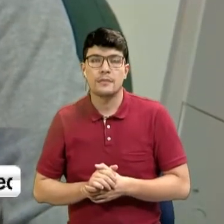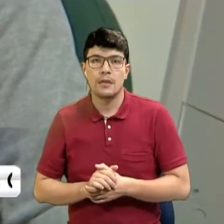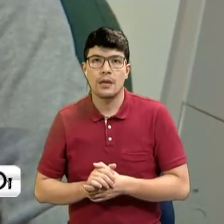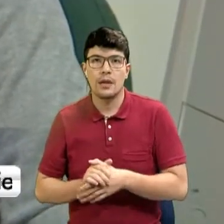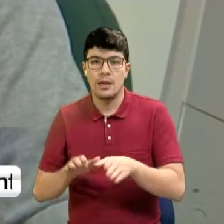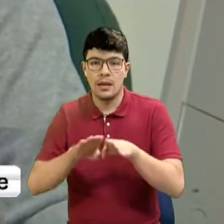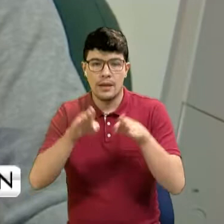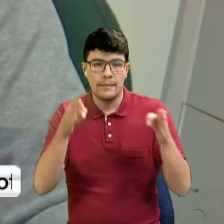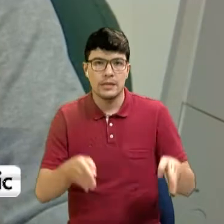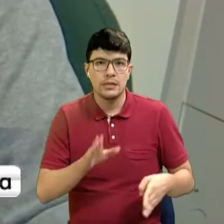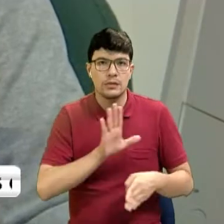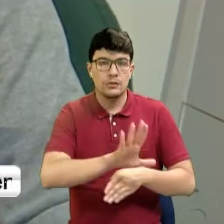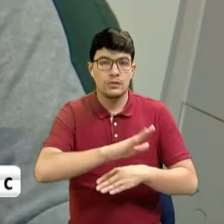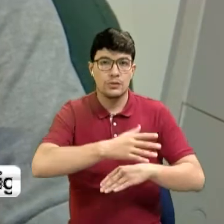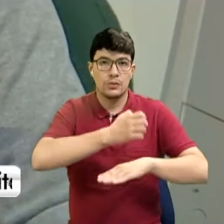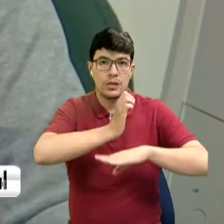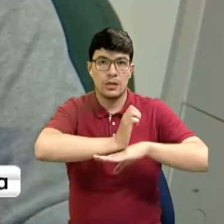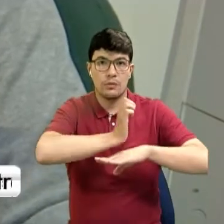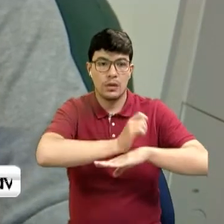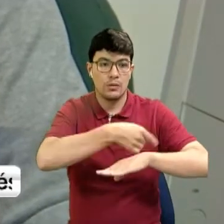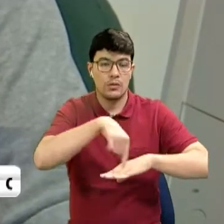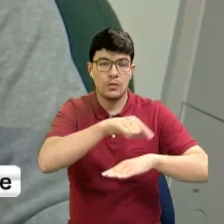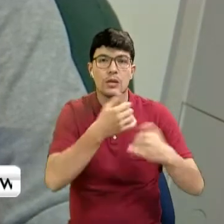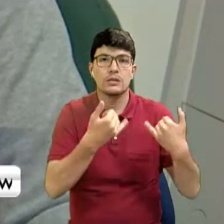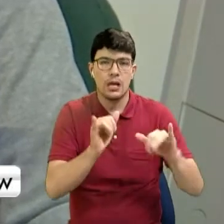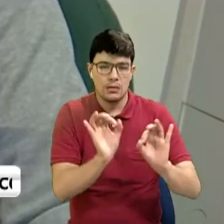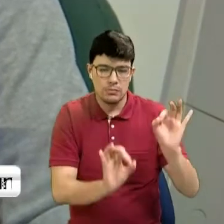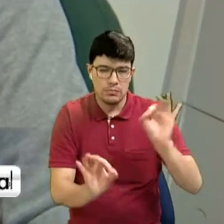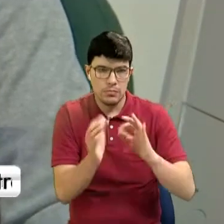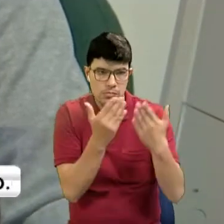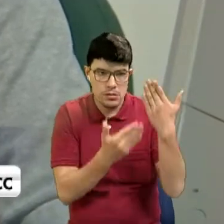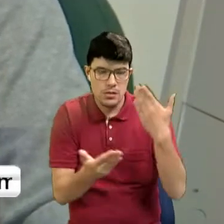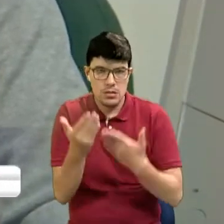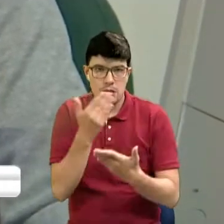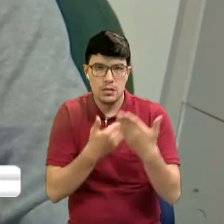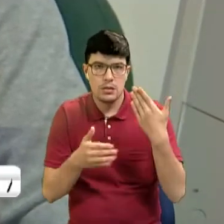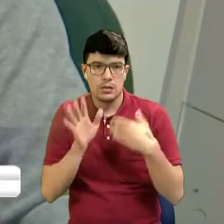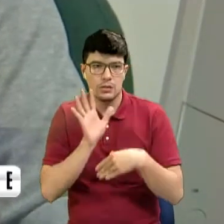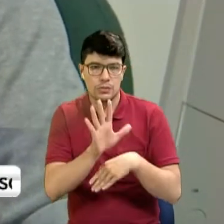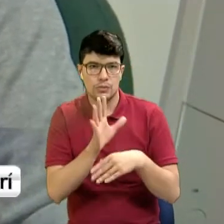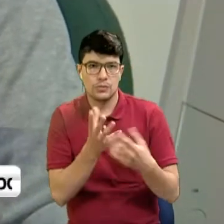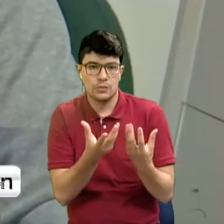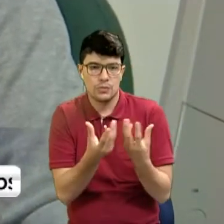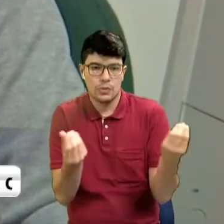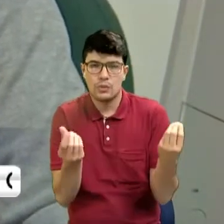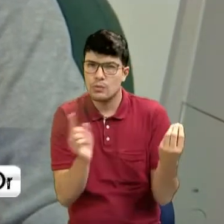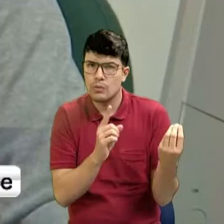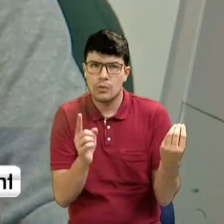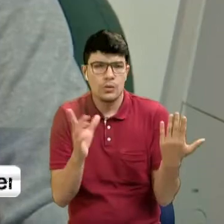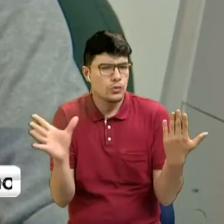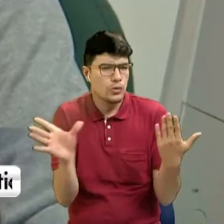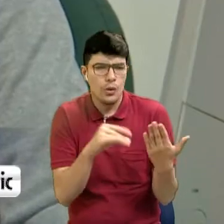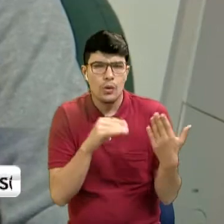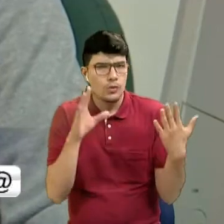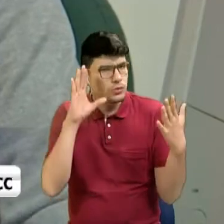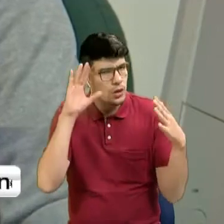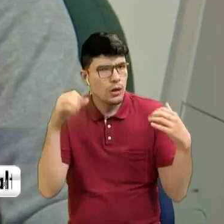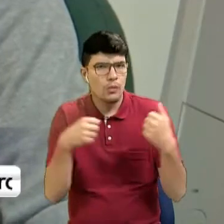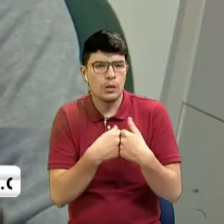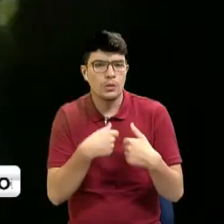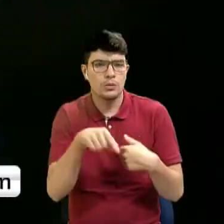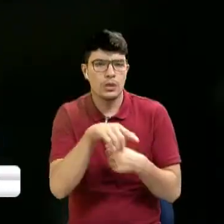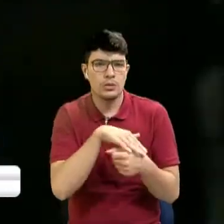por todos los frentes de ln por todas realización no hay una incisión no hay un divisionismo en particular sobre esta situación en